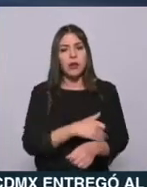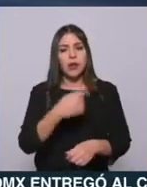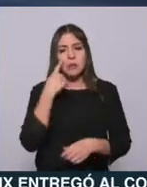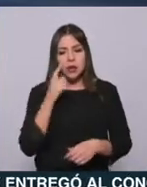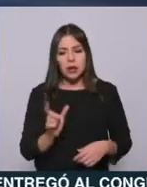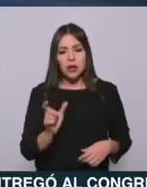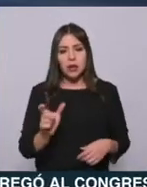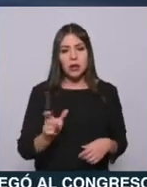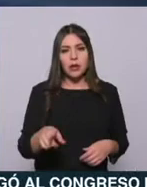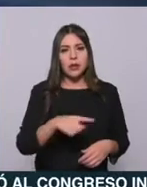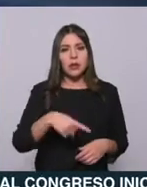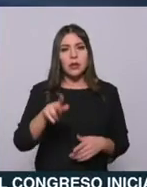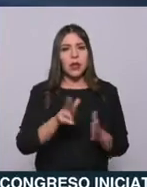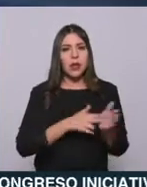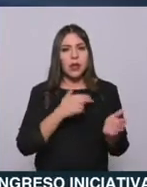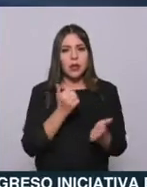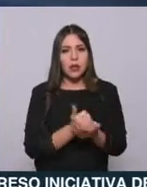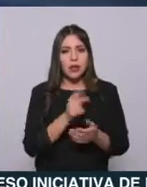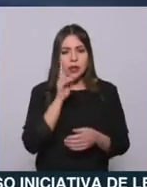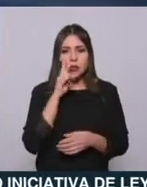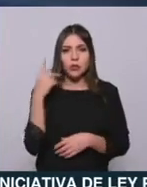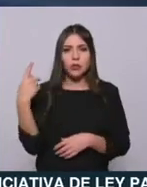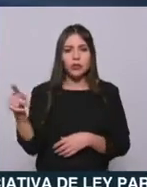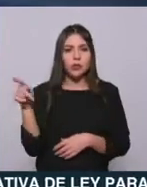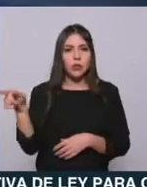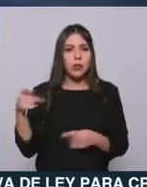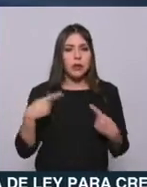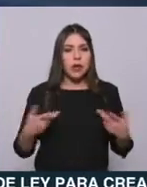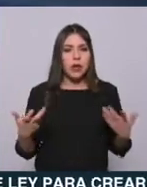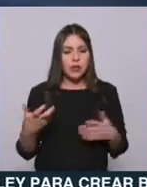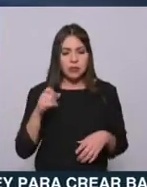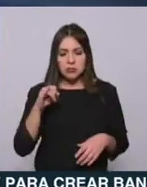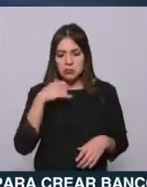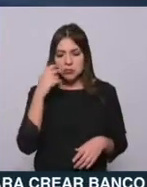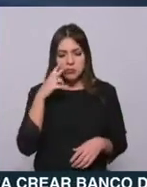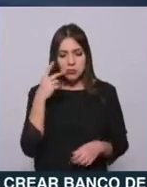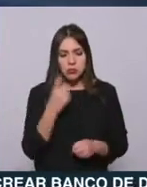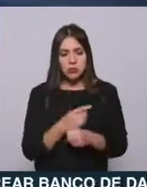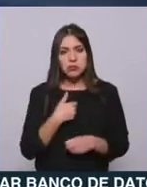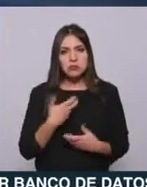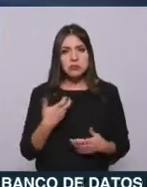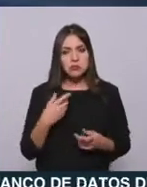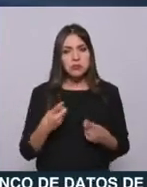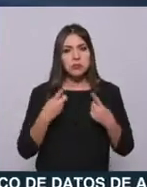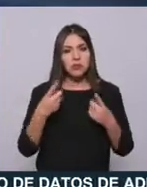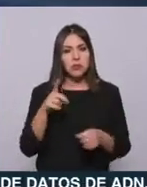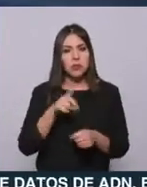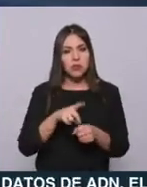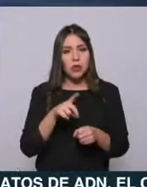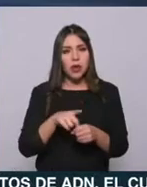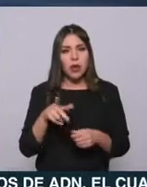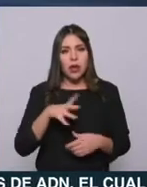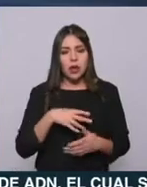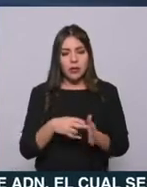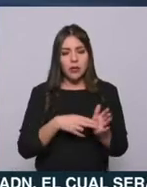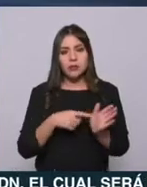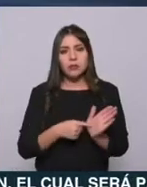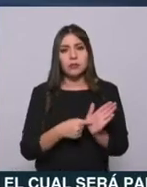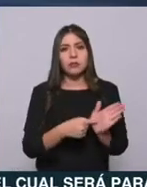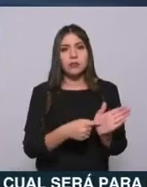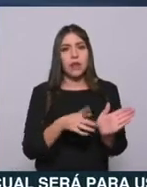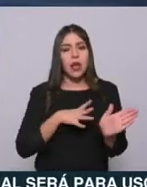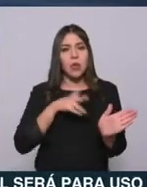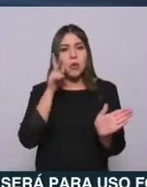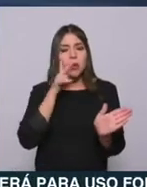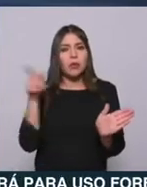decir, ellos en su credencial van a ver la firma de su familiar y les podemos platicar, aquí tenemos la prueba de que su familiar en